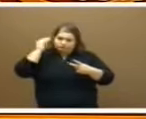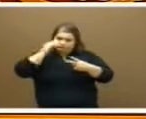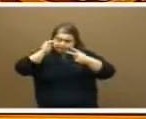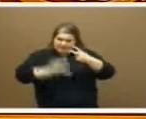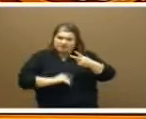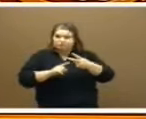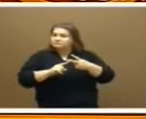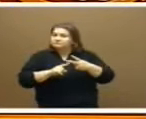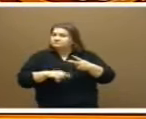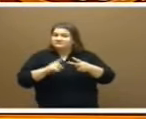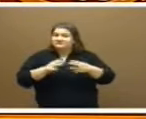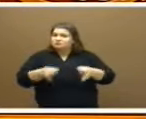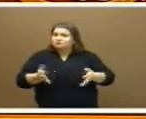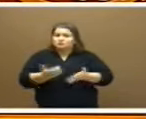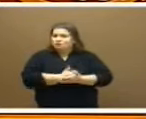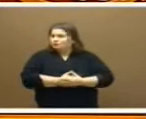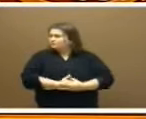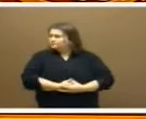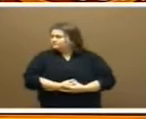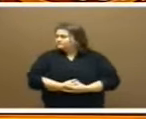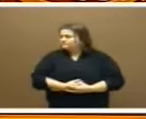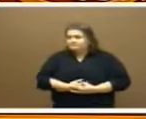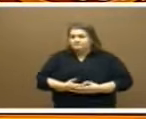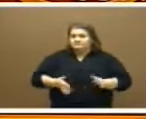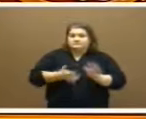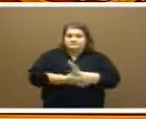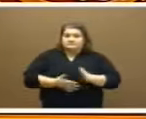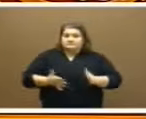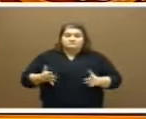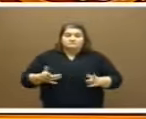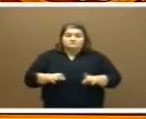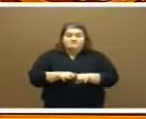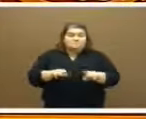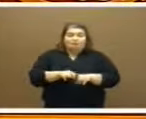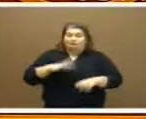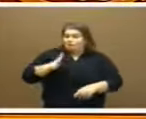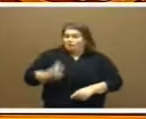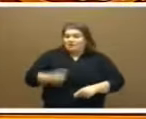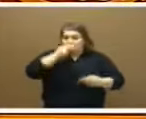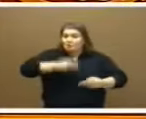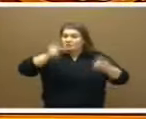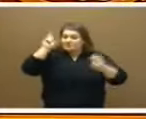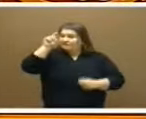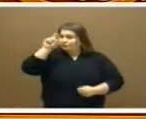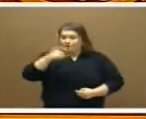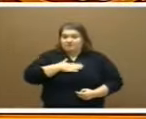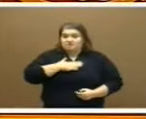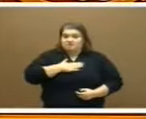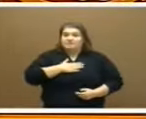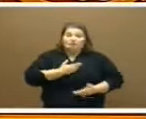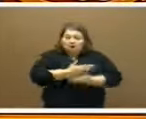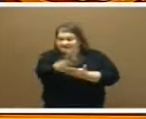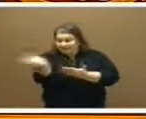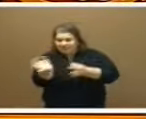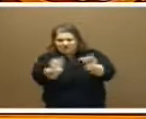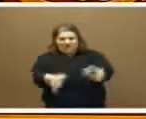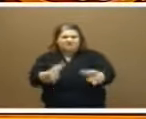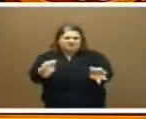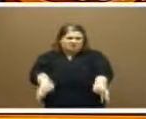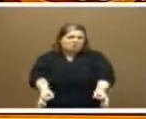Ninguno. A los funcionarios públicos. En este caso estoy hablando de los docentes. Pero supongo que a los demás lo mismo. Con lo